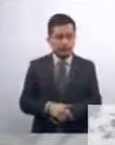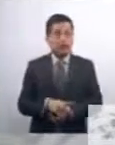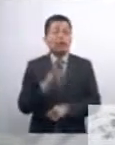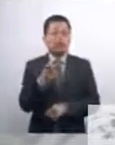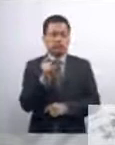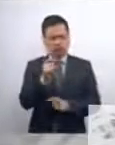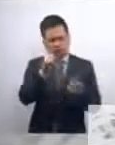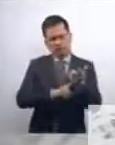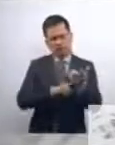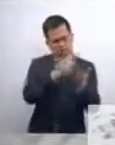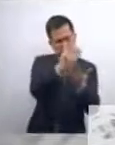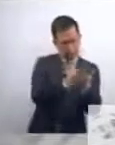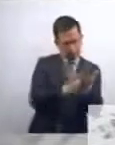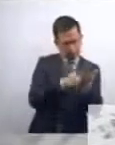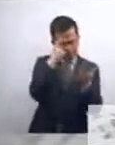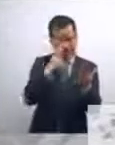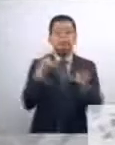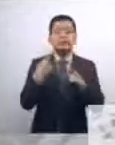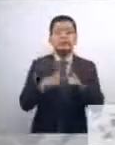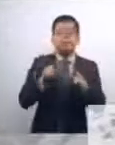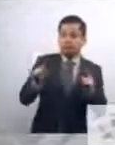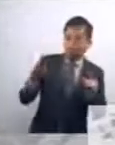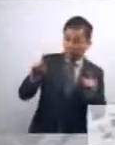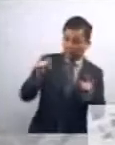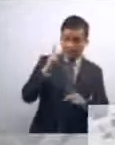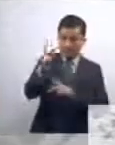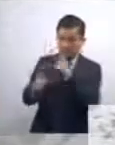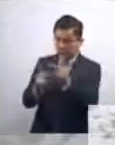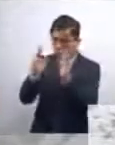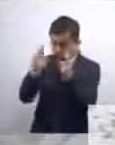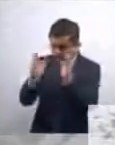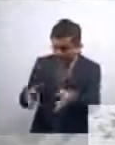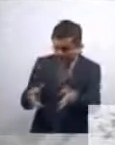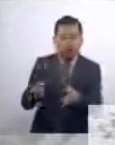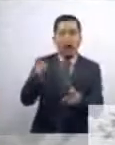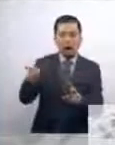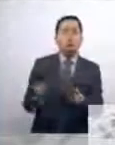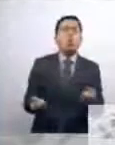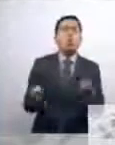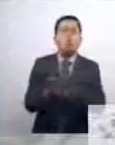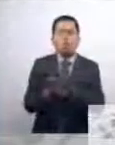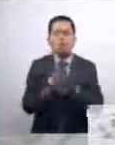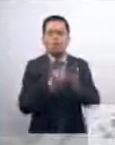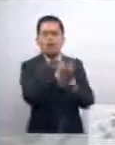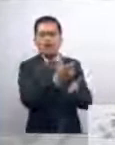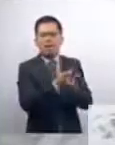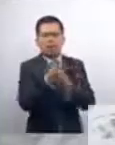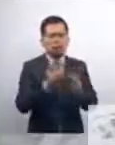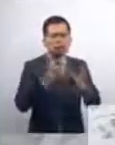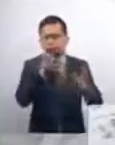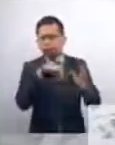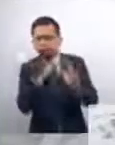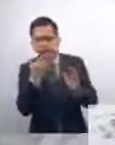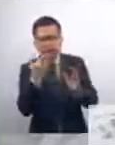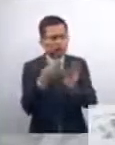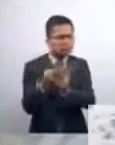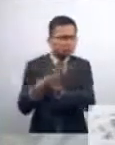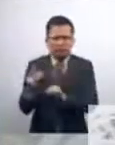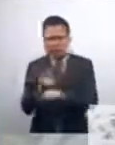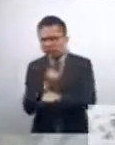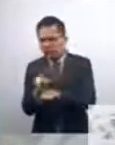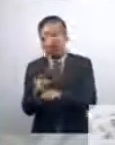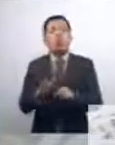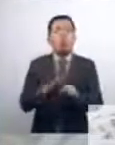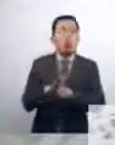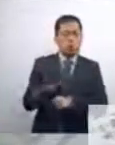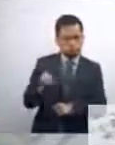que cuentan con créditos vigentes y los que se están por otorgar. De aprobarse esta reforma, las variaciones en el comportamiento